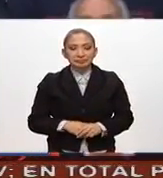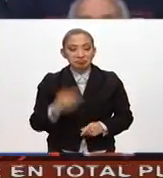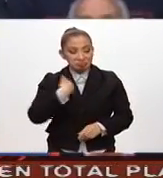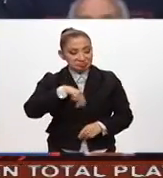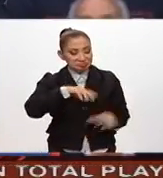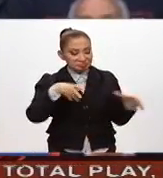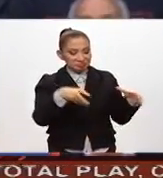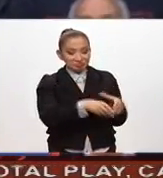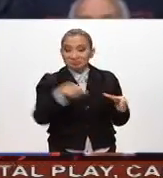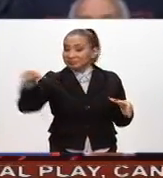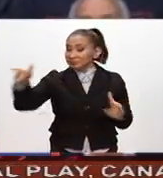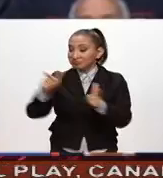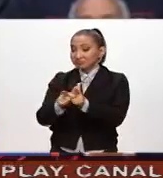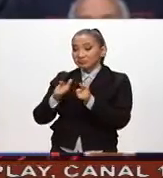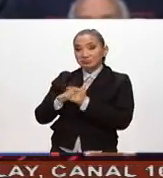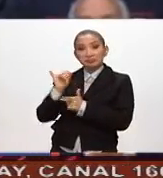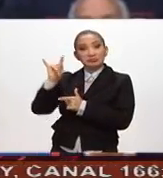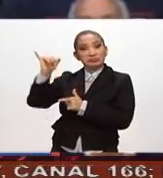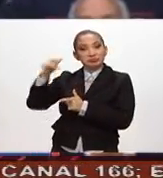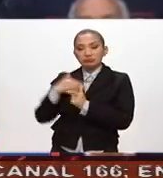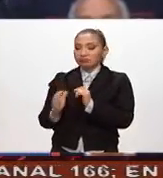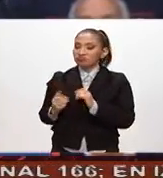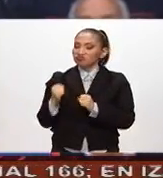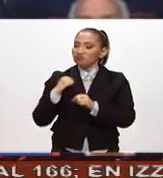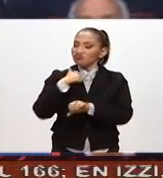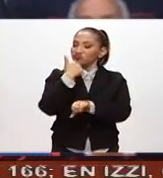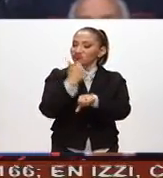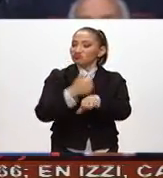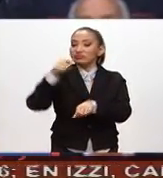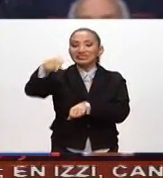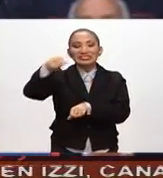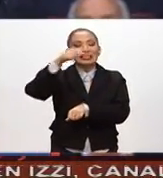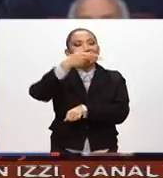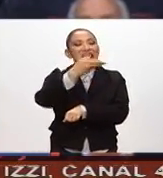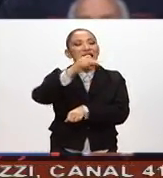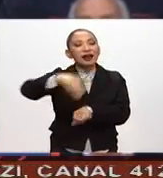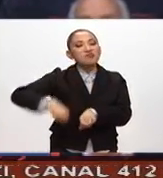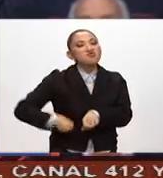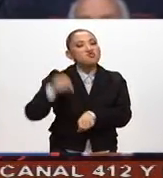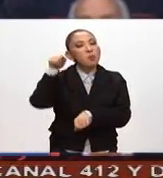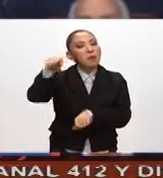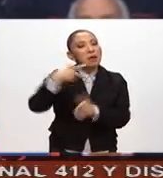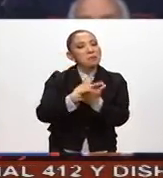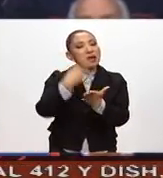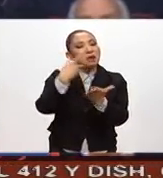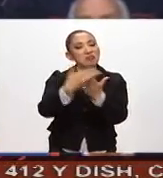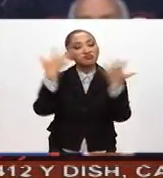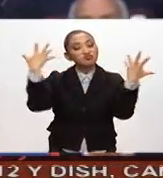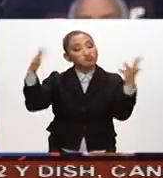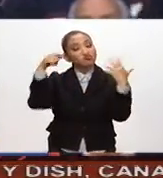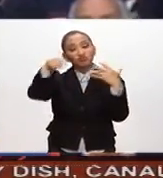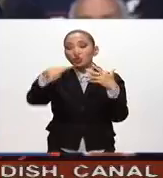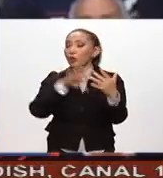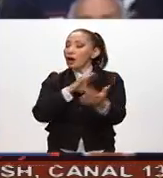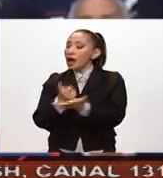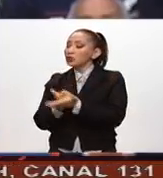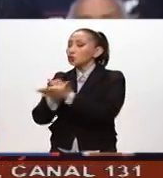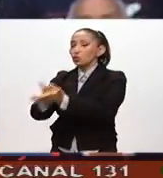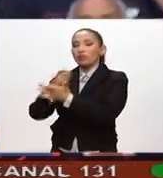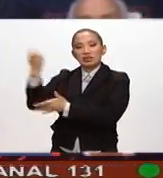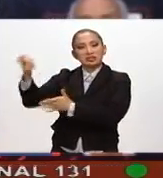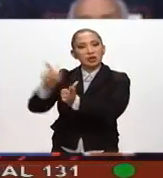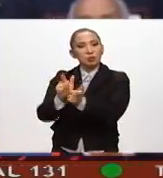Nosotros dejamos que el Estado Islámico tomara esta posesión. Fue Hillary Clinton quien debería recibir un premio de ello como fundadora del Estado